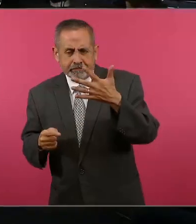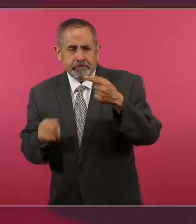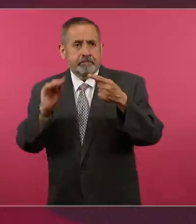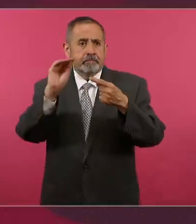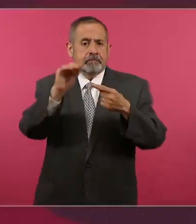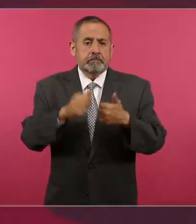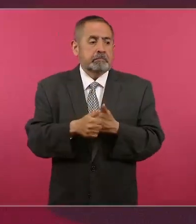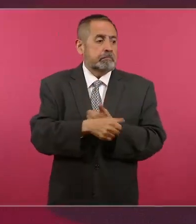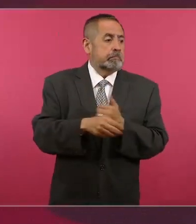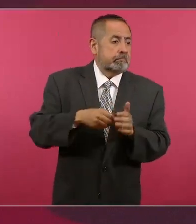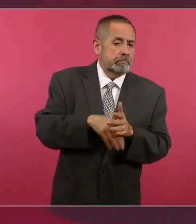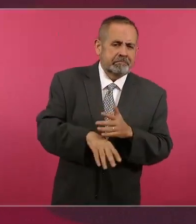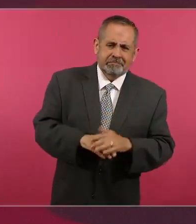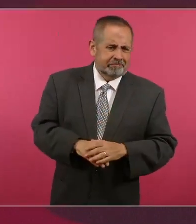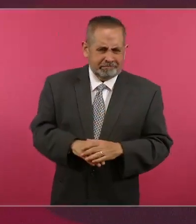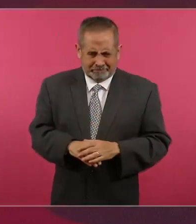eso?